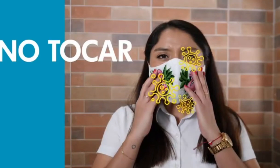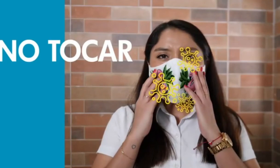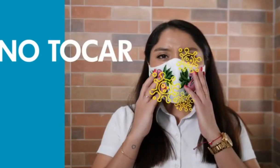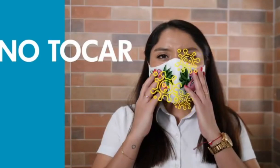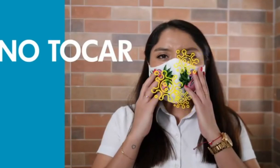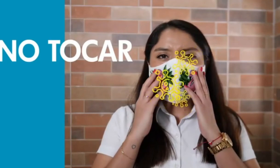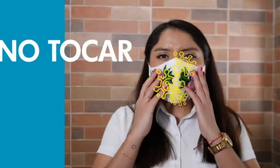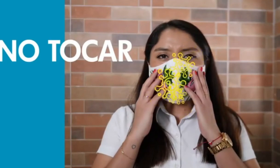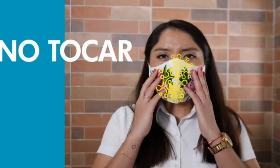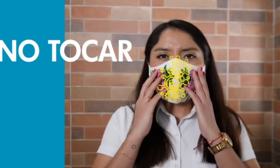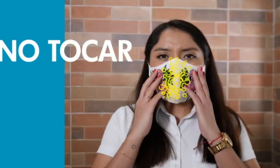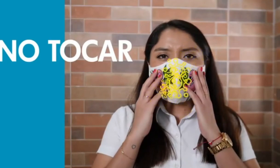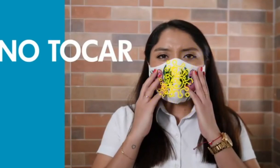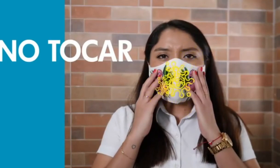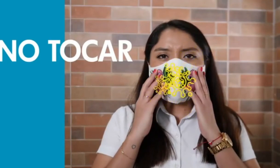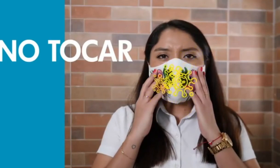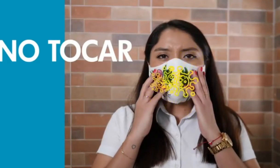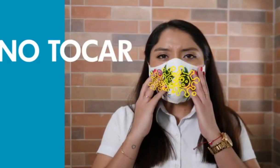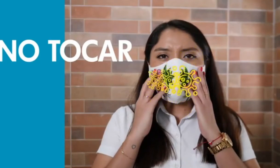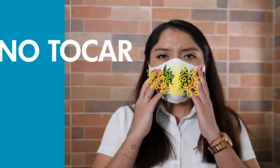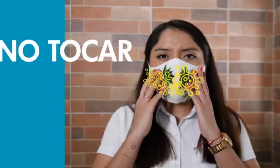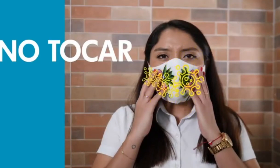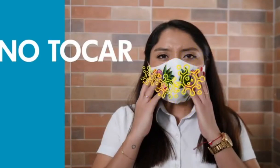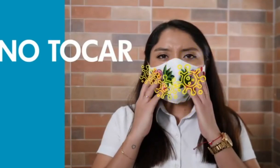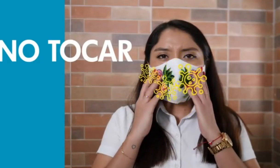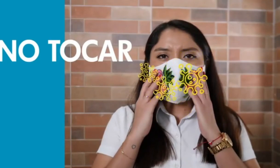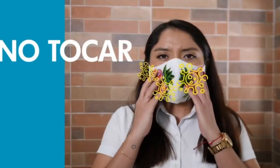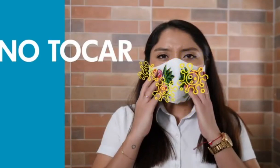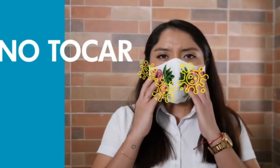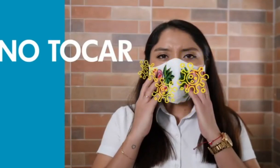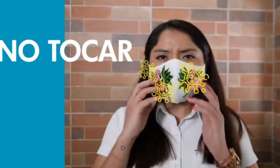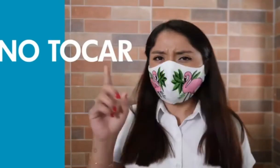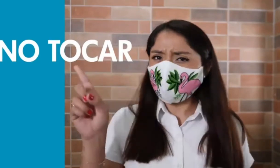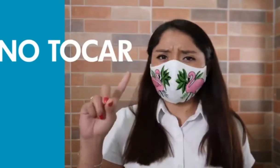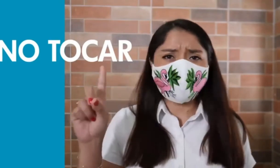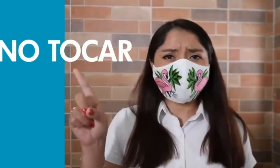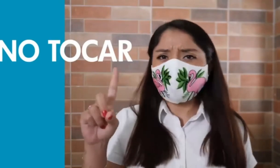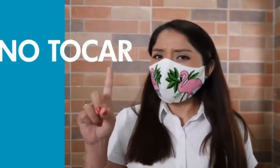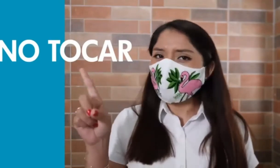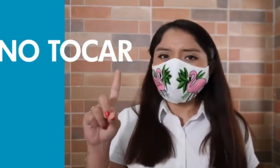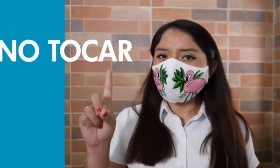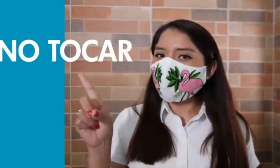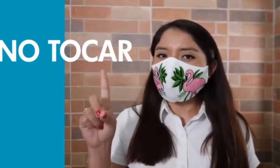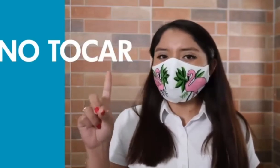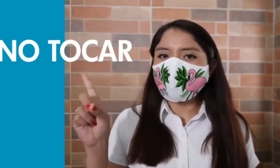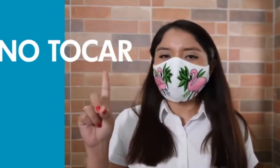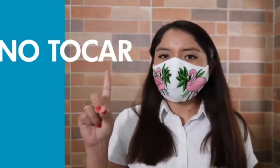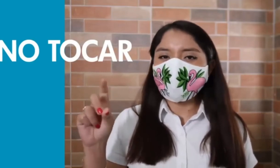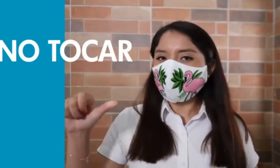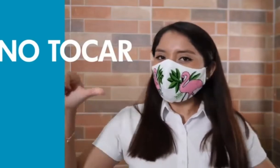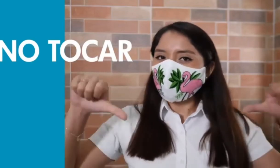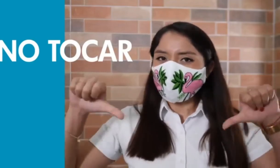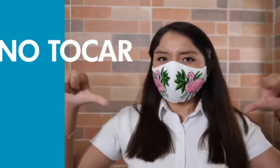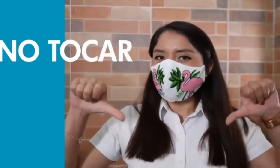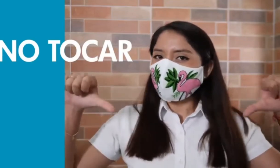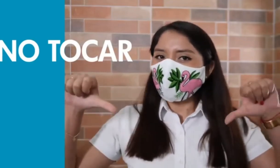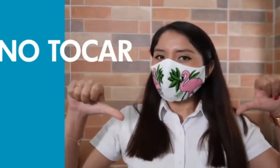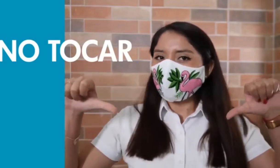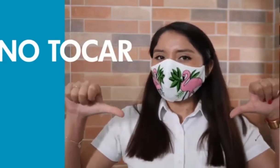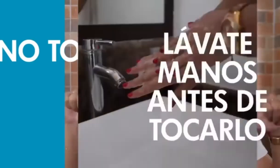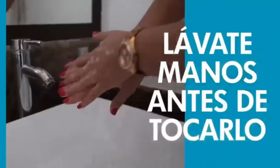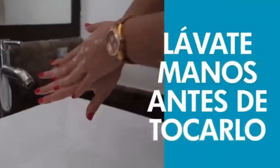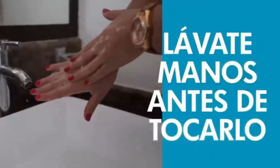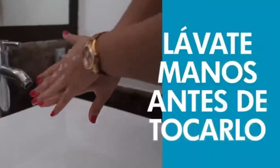al hacerlo, lo estamos contaminando. Debemos estar conscientes que tenemos un objeto en la cara para protegernos y que no lo debemos